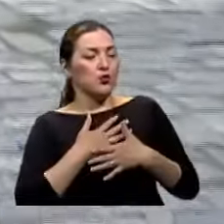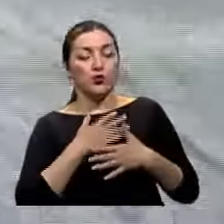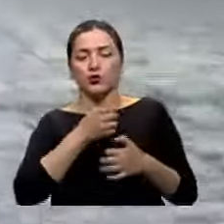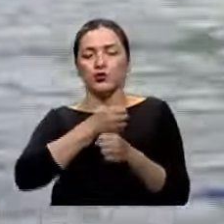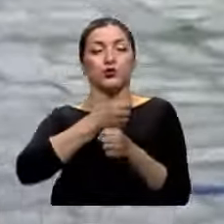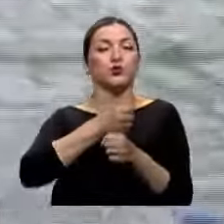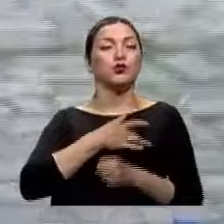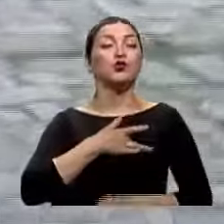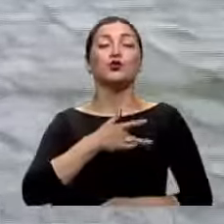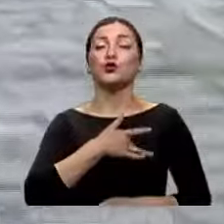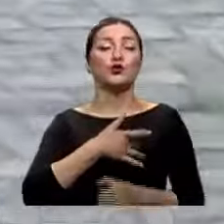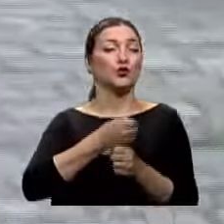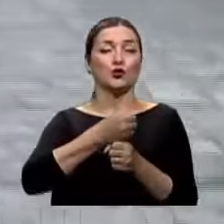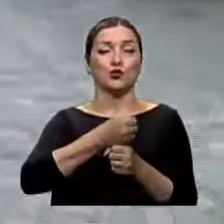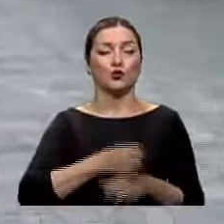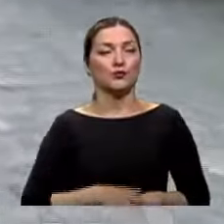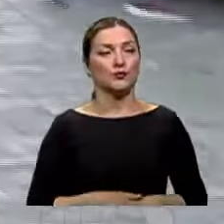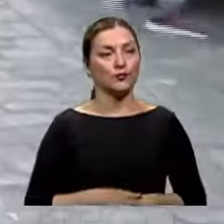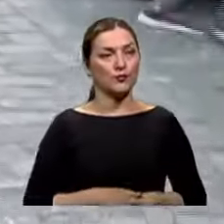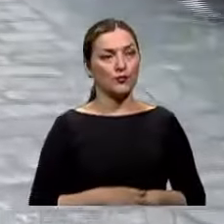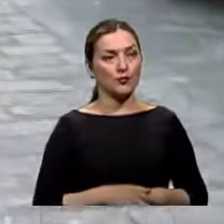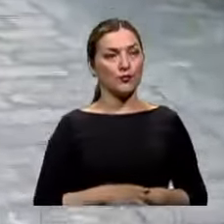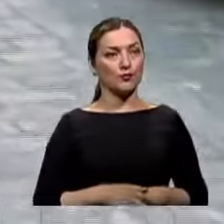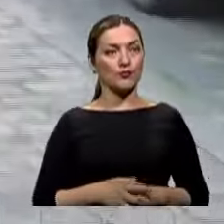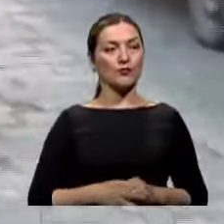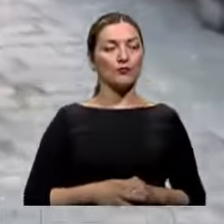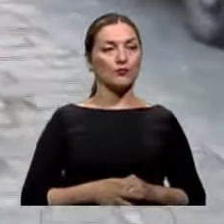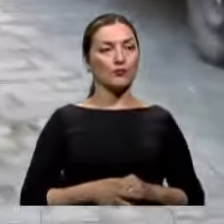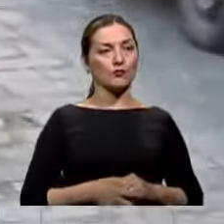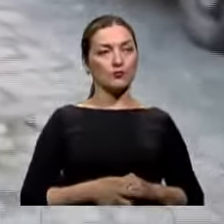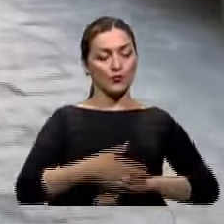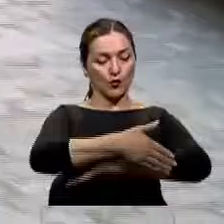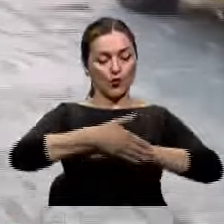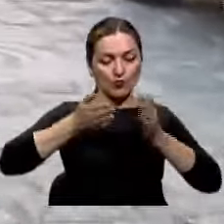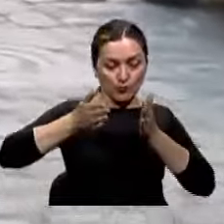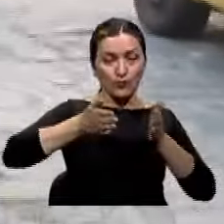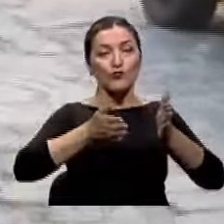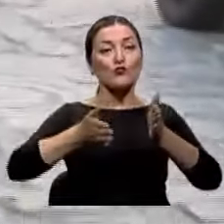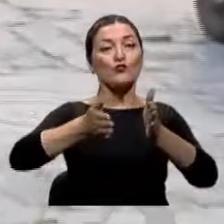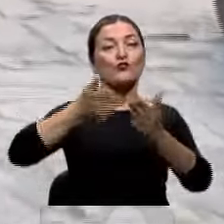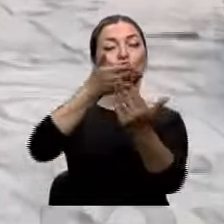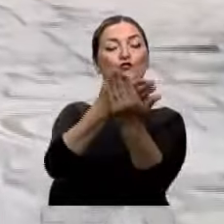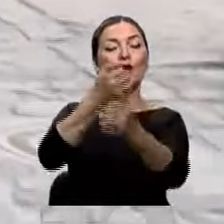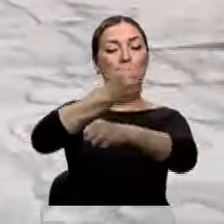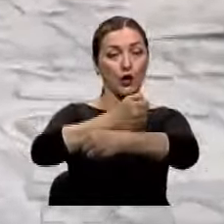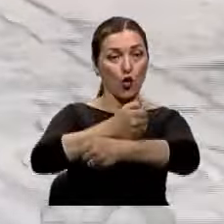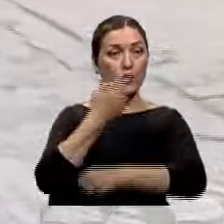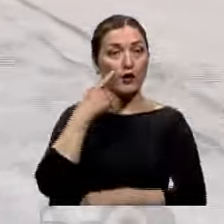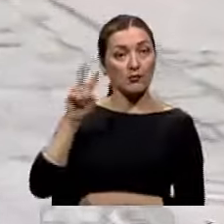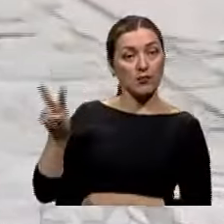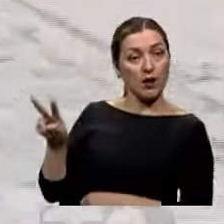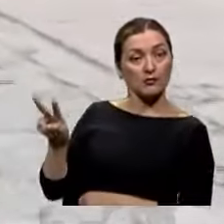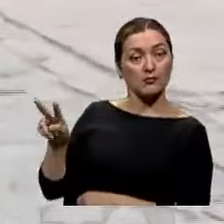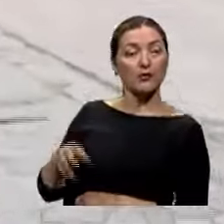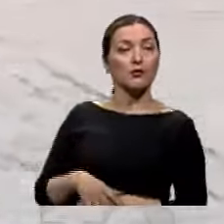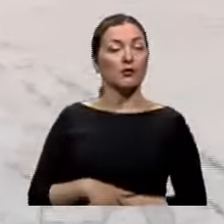vamos a seguir caminando para la parte de allá donde ya sale justamente esa avenida hasta el sector de San Roque para ver cómo también se